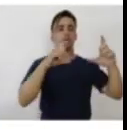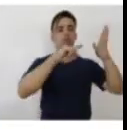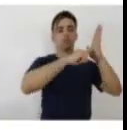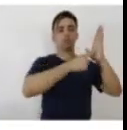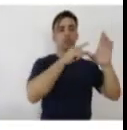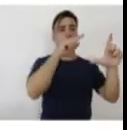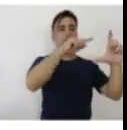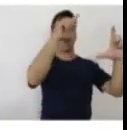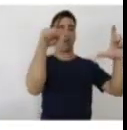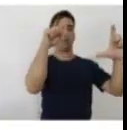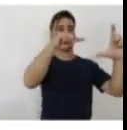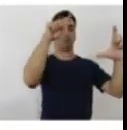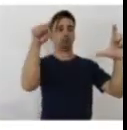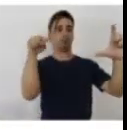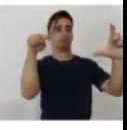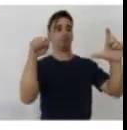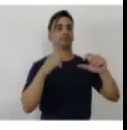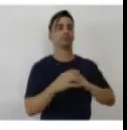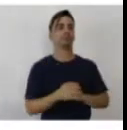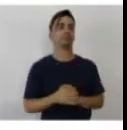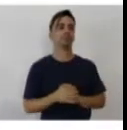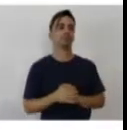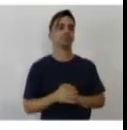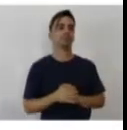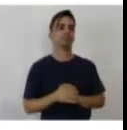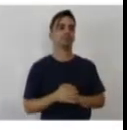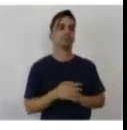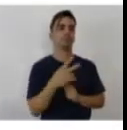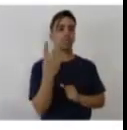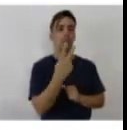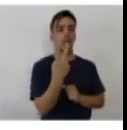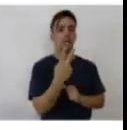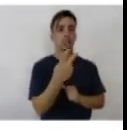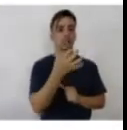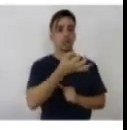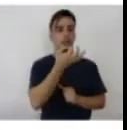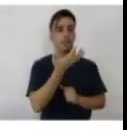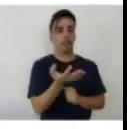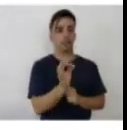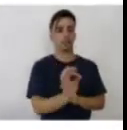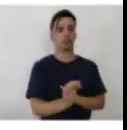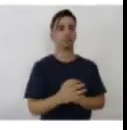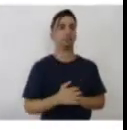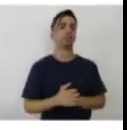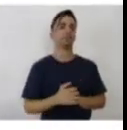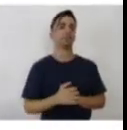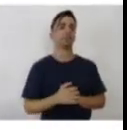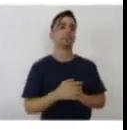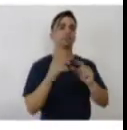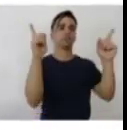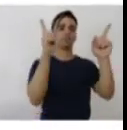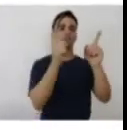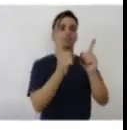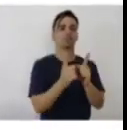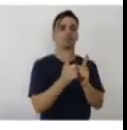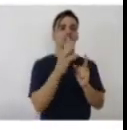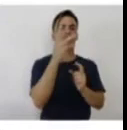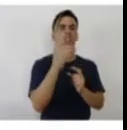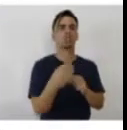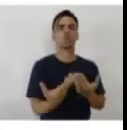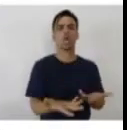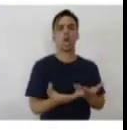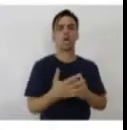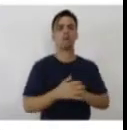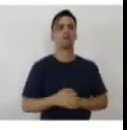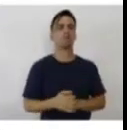estamos multiplicando un término por un binomio en los dos miembros, así aparece, y ese es el resultado que